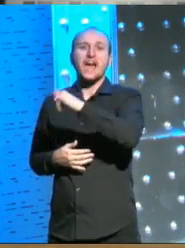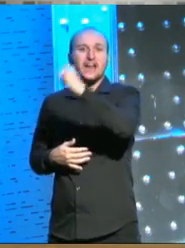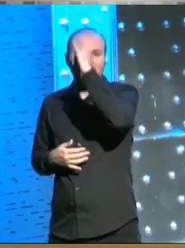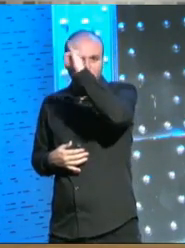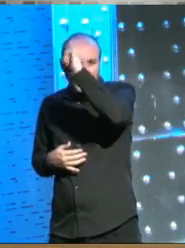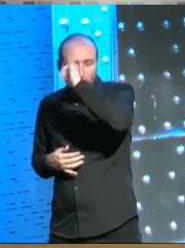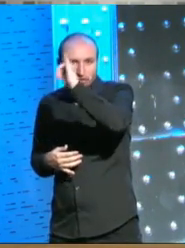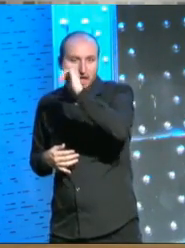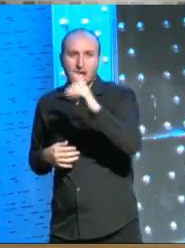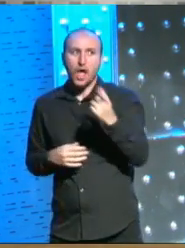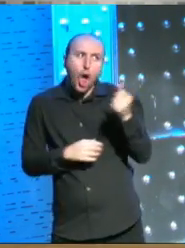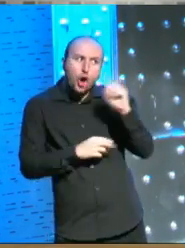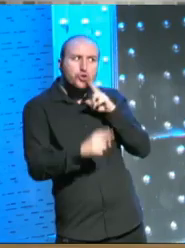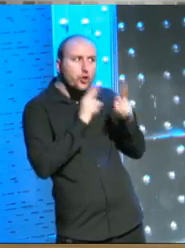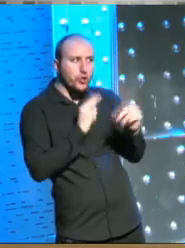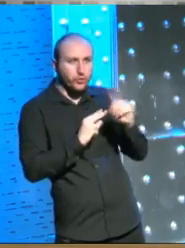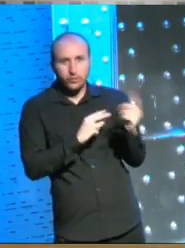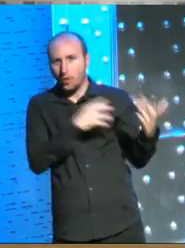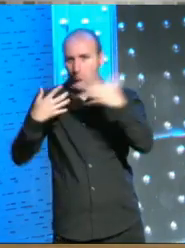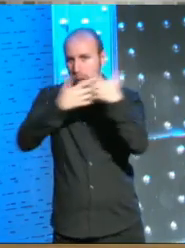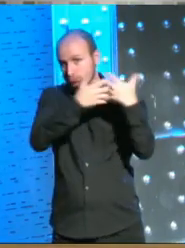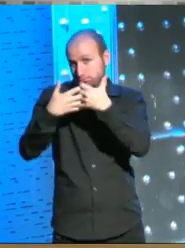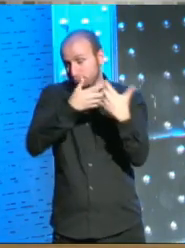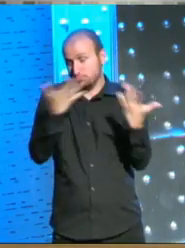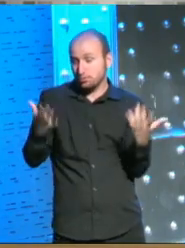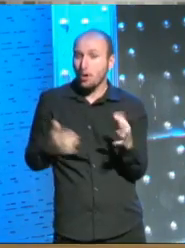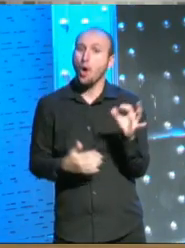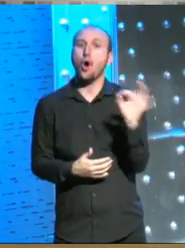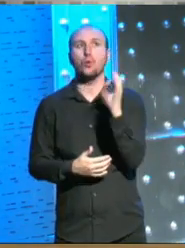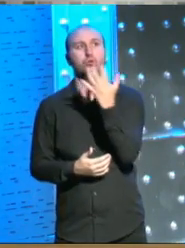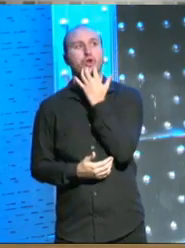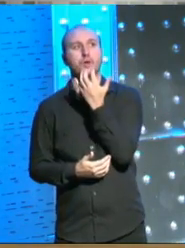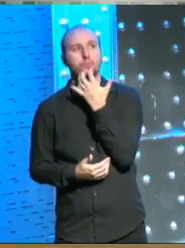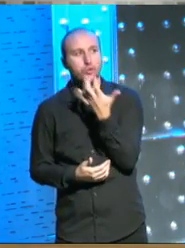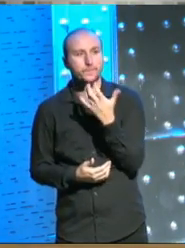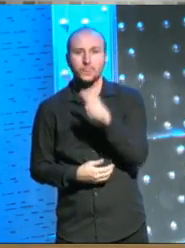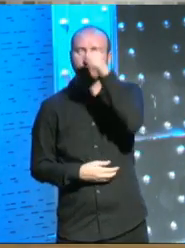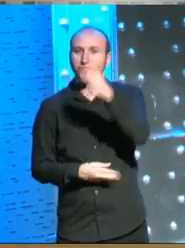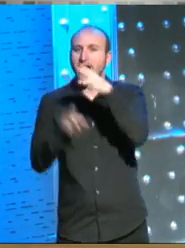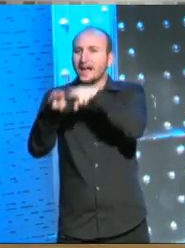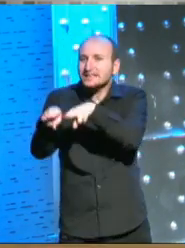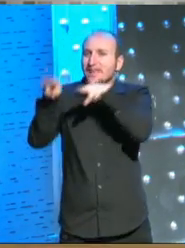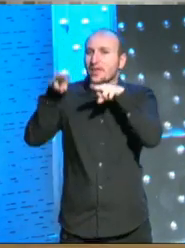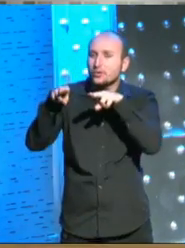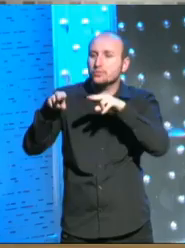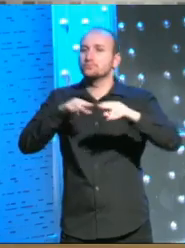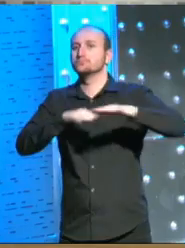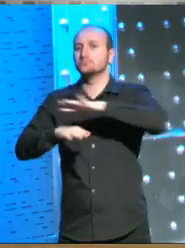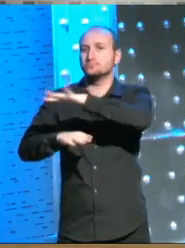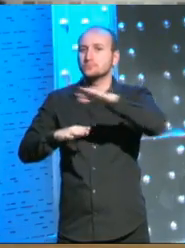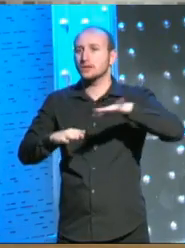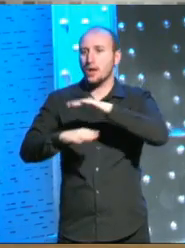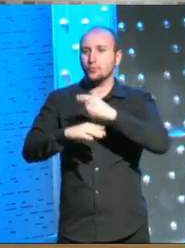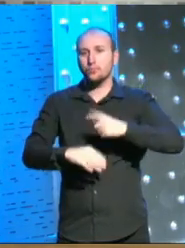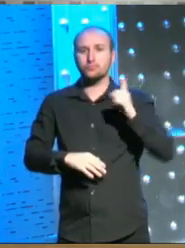no, que es un mamut, no, es un rinoceronte, se peleaban, ¿no? ¿O acaso el cazador iba por la llanura y de